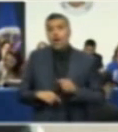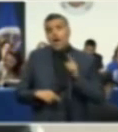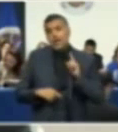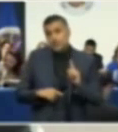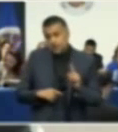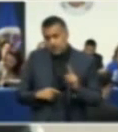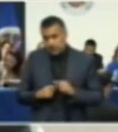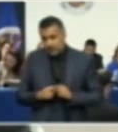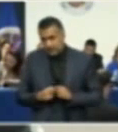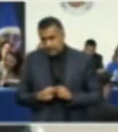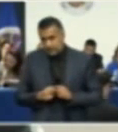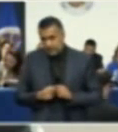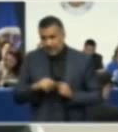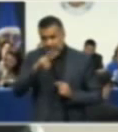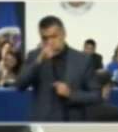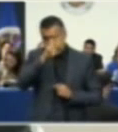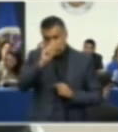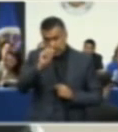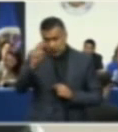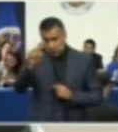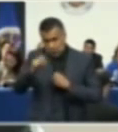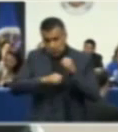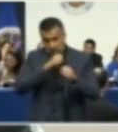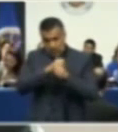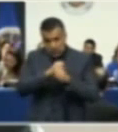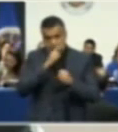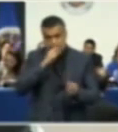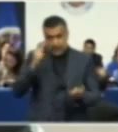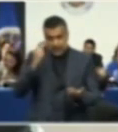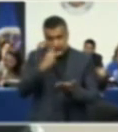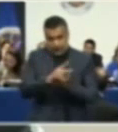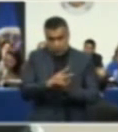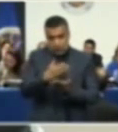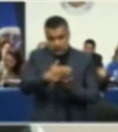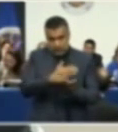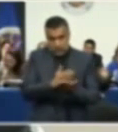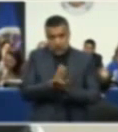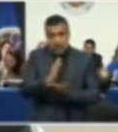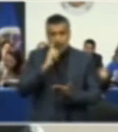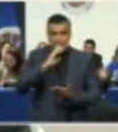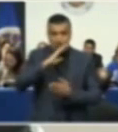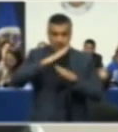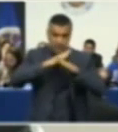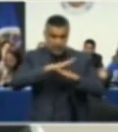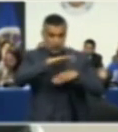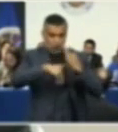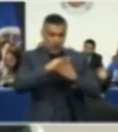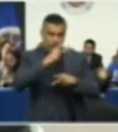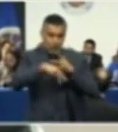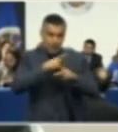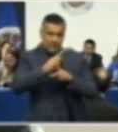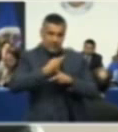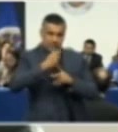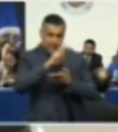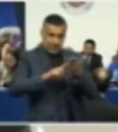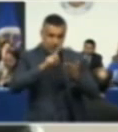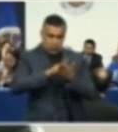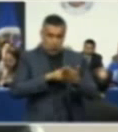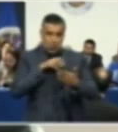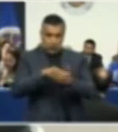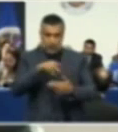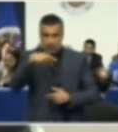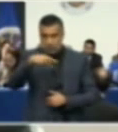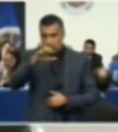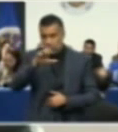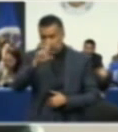Asimismo, en el 2001, en agosto, ratifica la Convención Interamericana para la Eliminación de Todas las Formas de Discriminación contra las Personas con